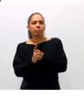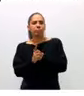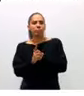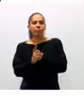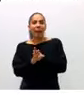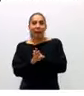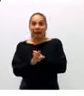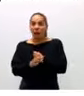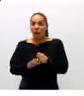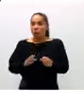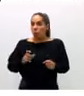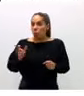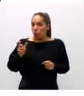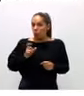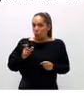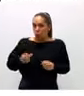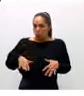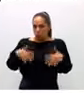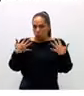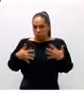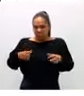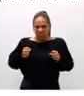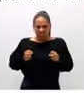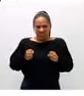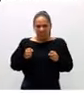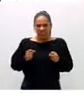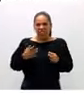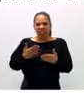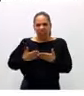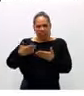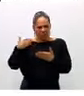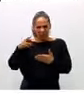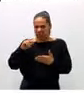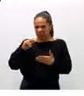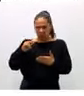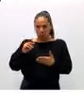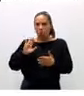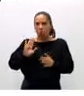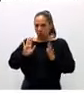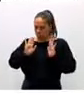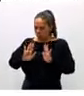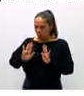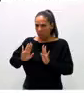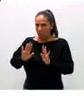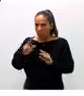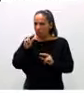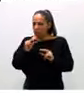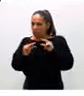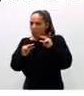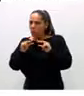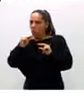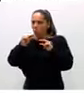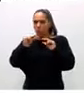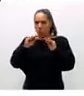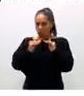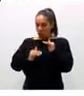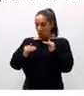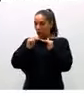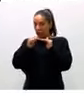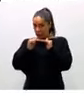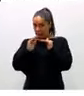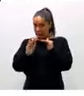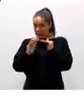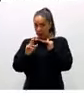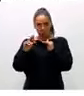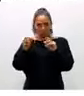en su grado de latencia, cuando aún no estalla, cuando aún no ha escalado a niveles donde incluso ya